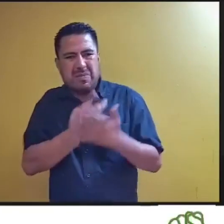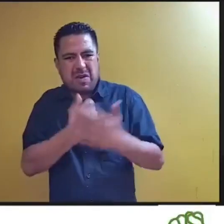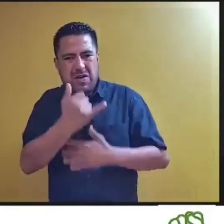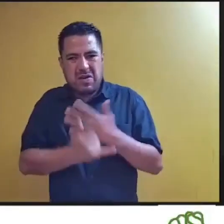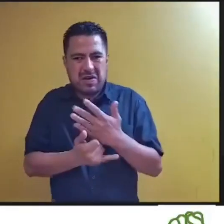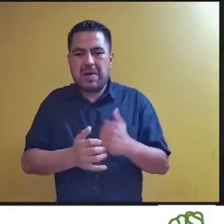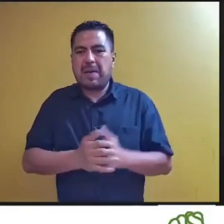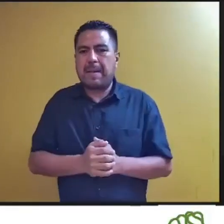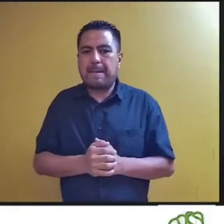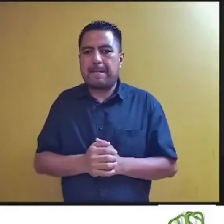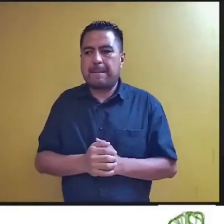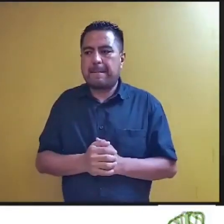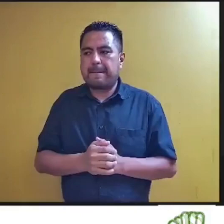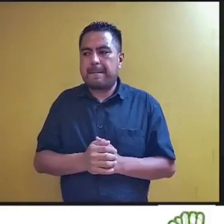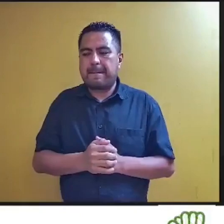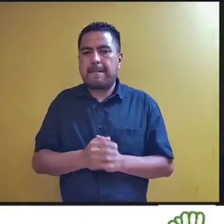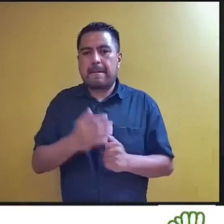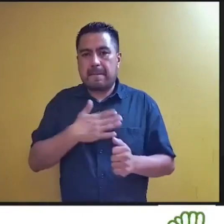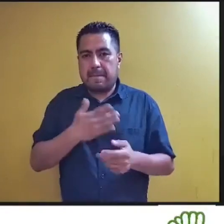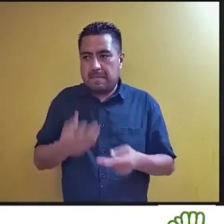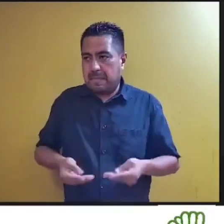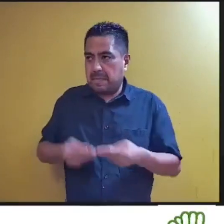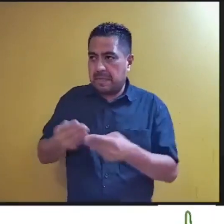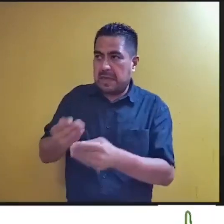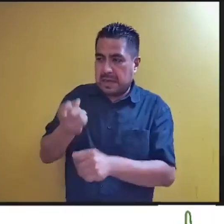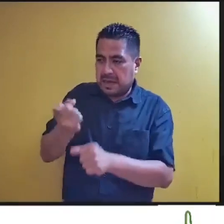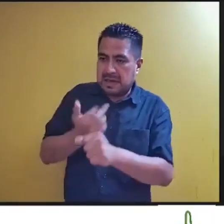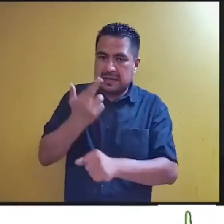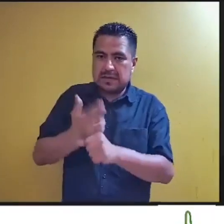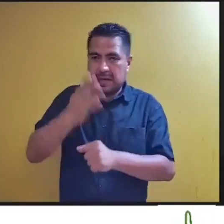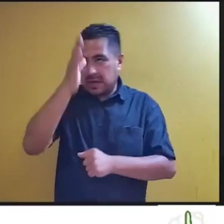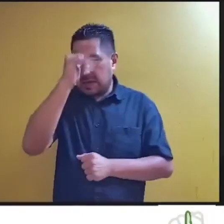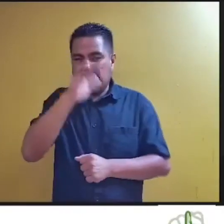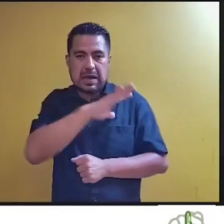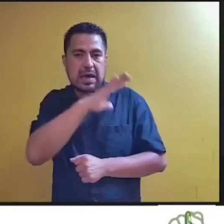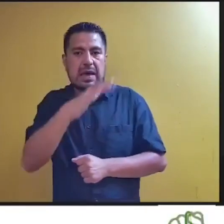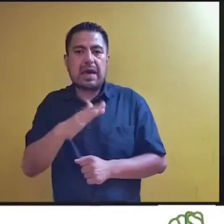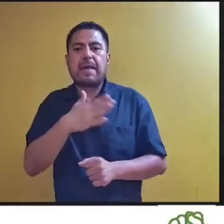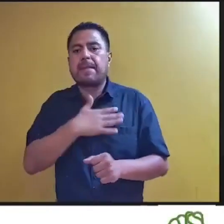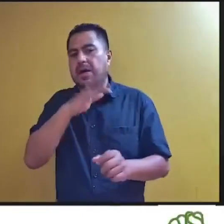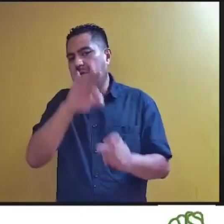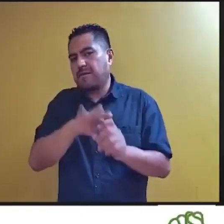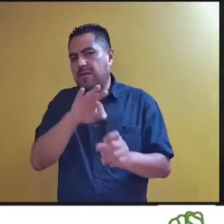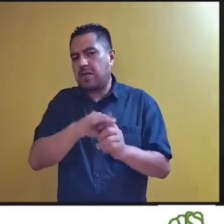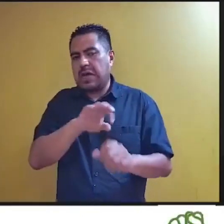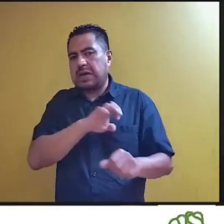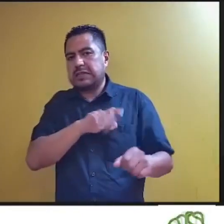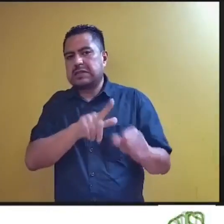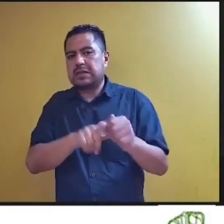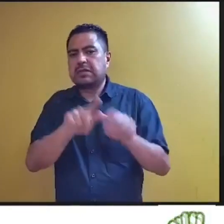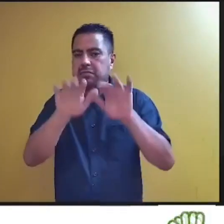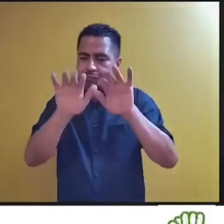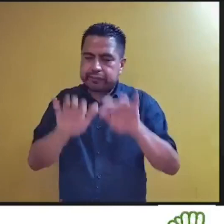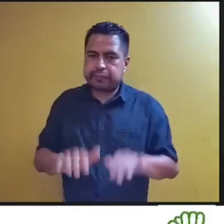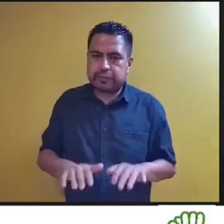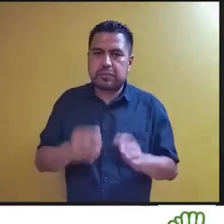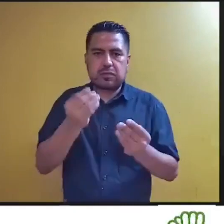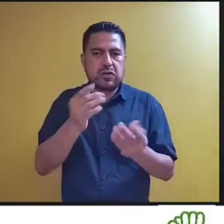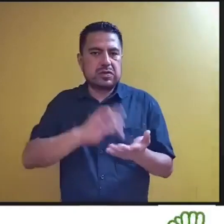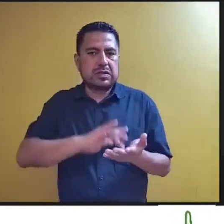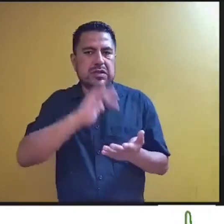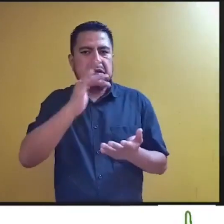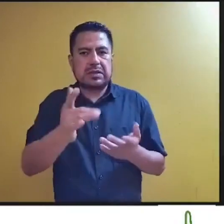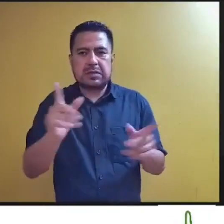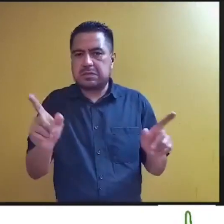proyecto y entregaré a la Secretaría General de Acuerdos mi voto particular por escrito. Muchas